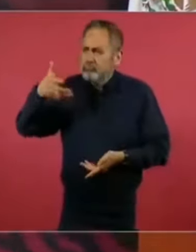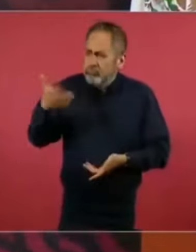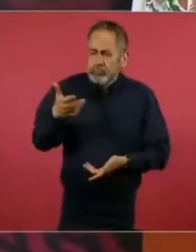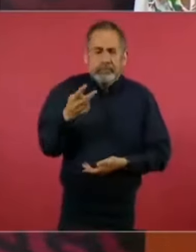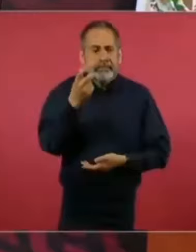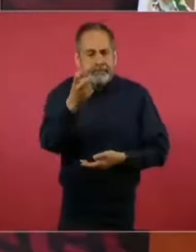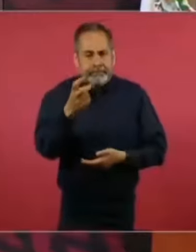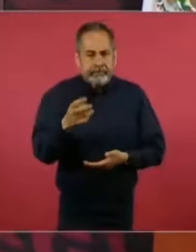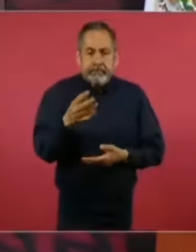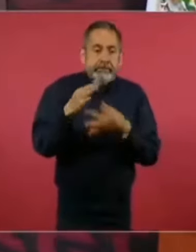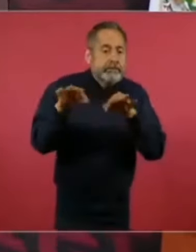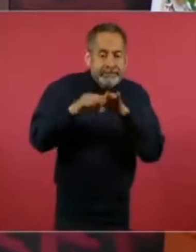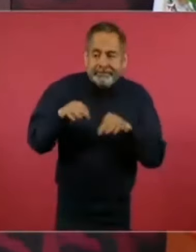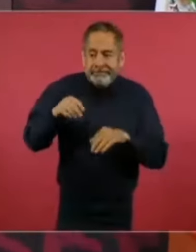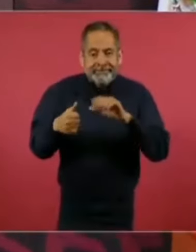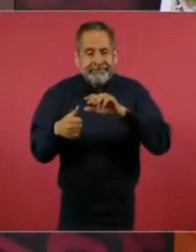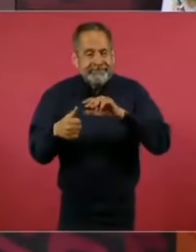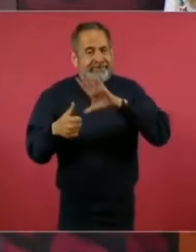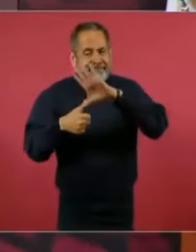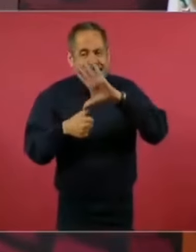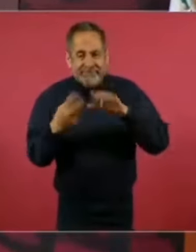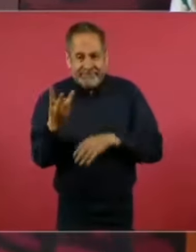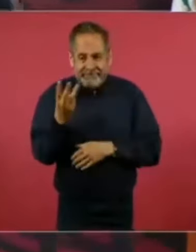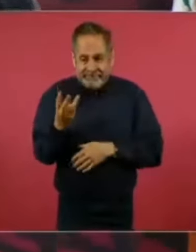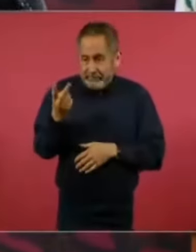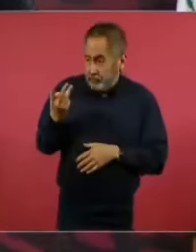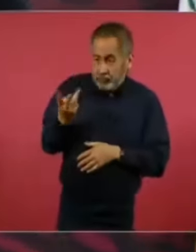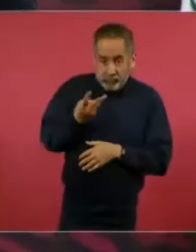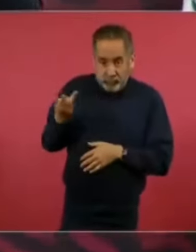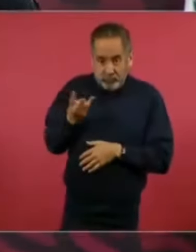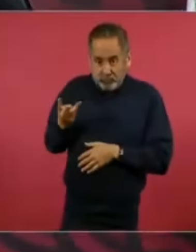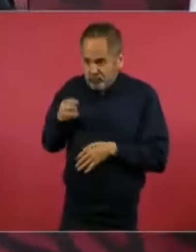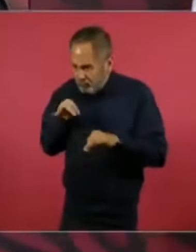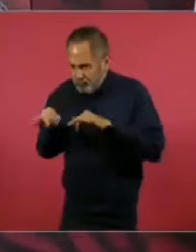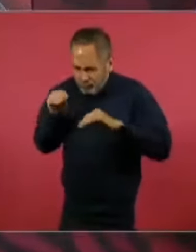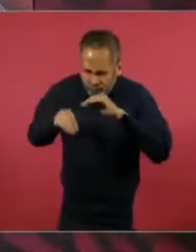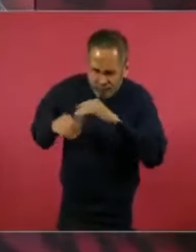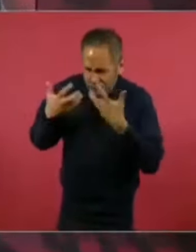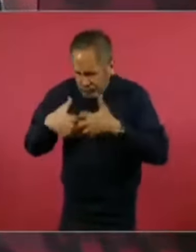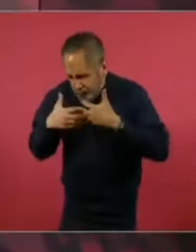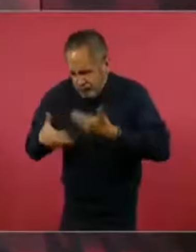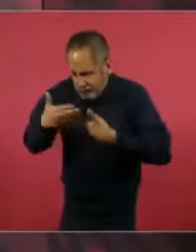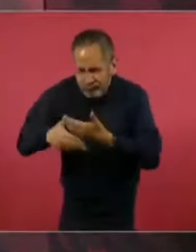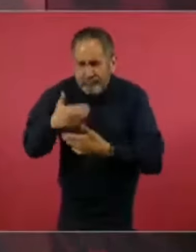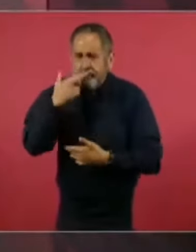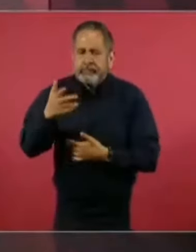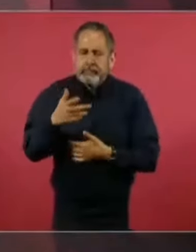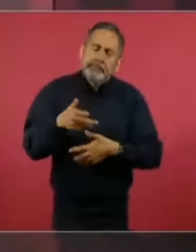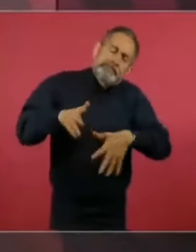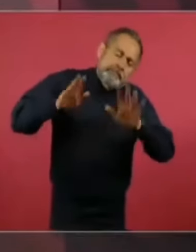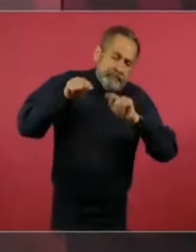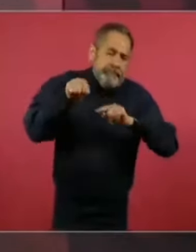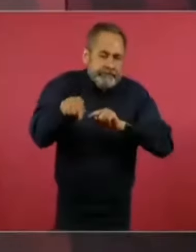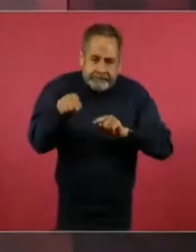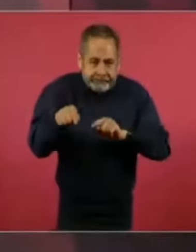de América del Norte. Pero bueno, ya eso va a corresponder a